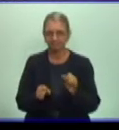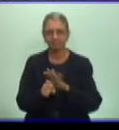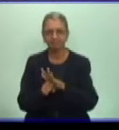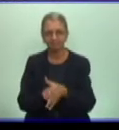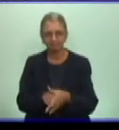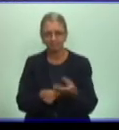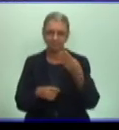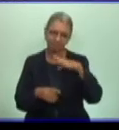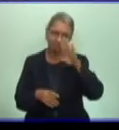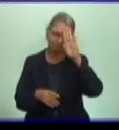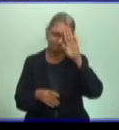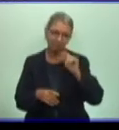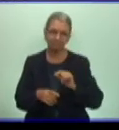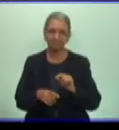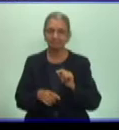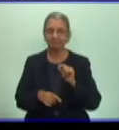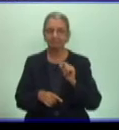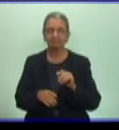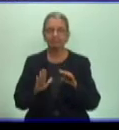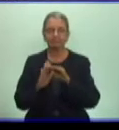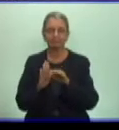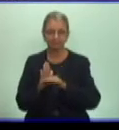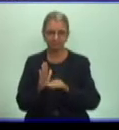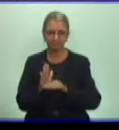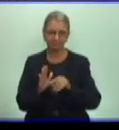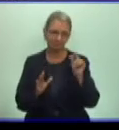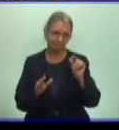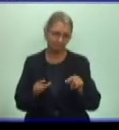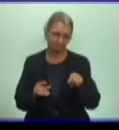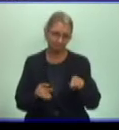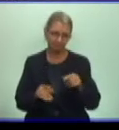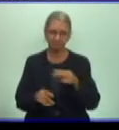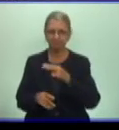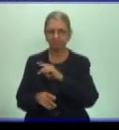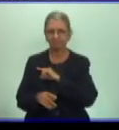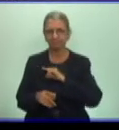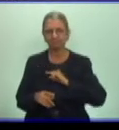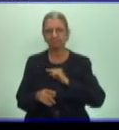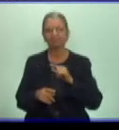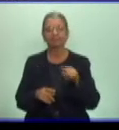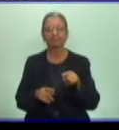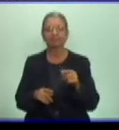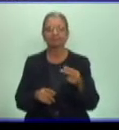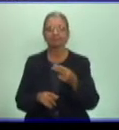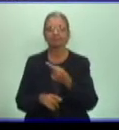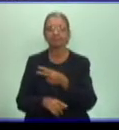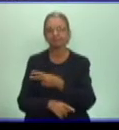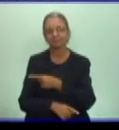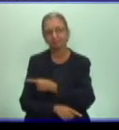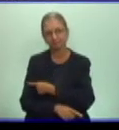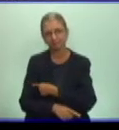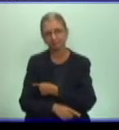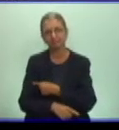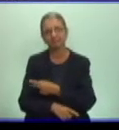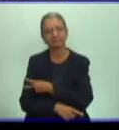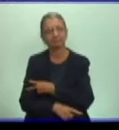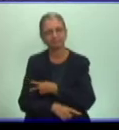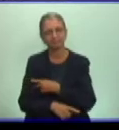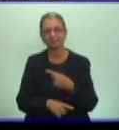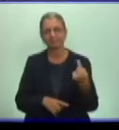país. Como metodóloga de la Dirección Nacional de Secundaria Básica, ha constituido también una